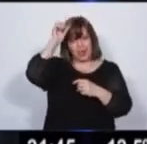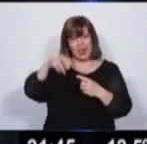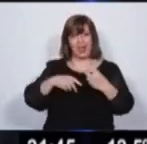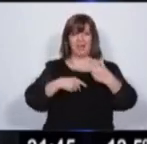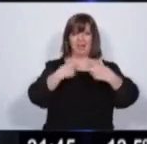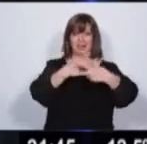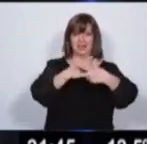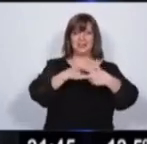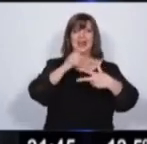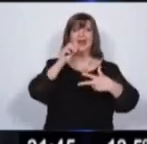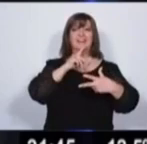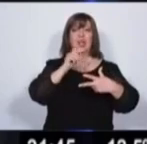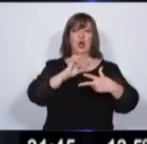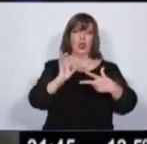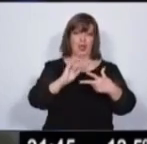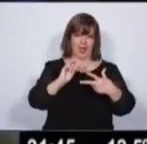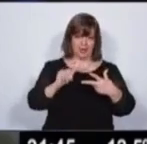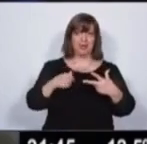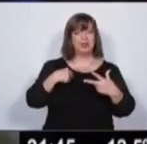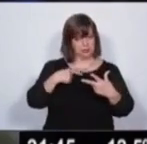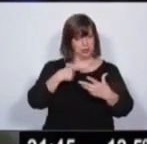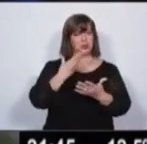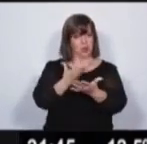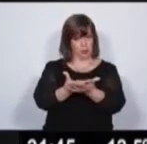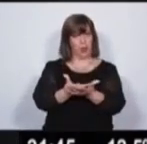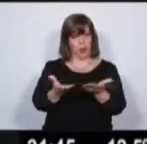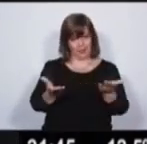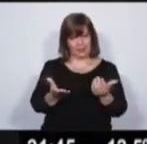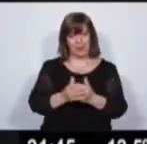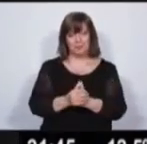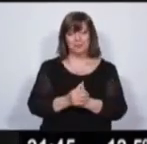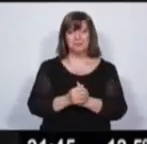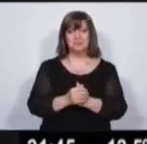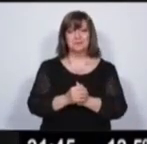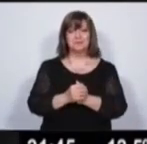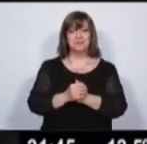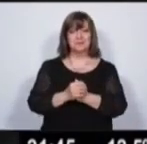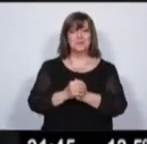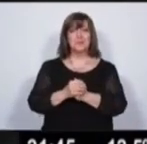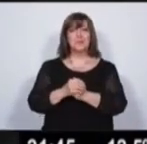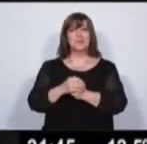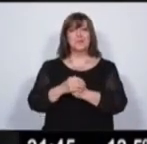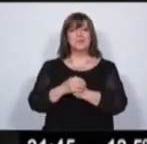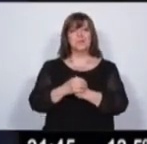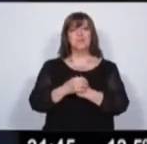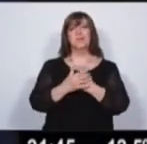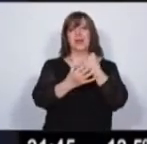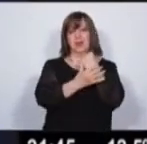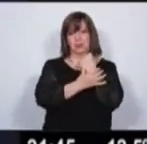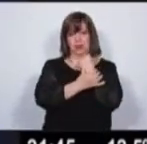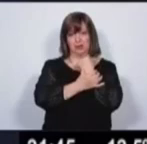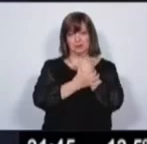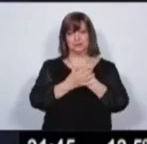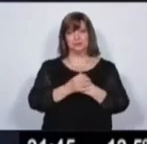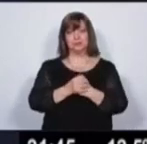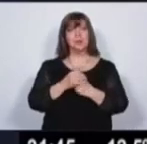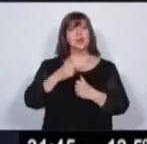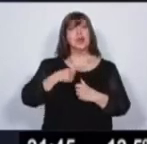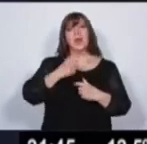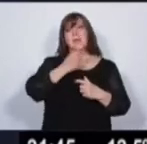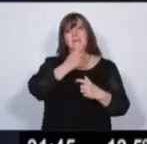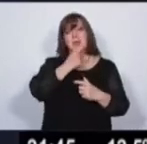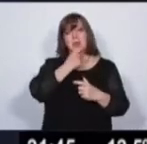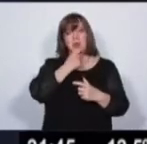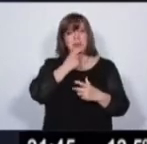categoría eso lo vamos a hacer Gracias candidato le damos ahora la palabra a lautaro Jiménez Mendoza